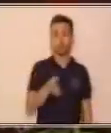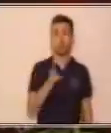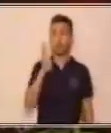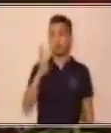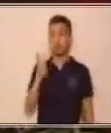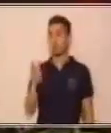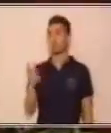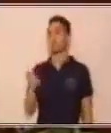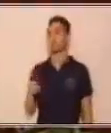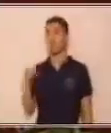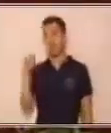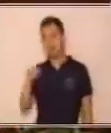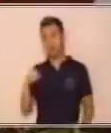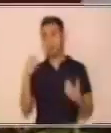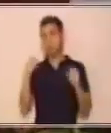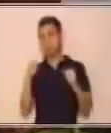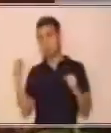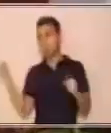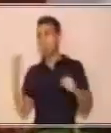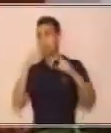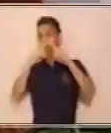con un algoritmo multiplicando.